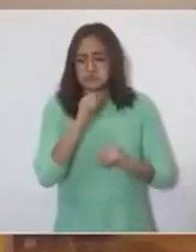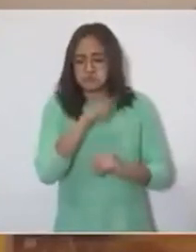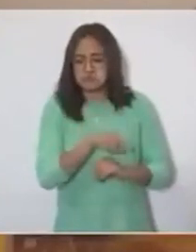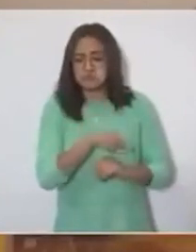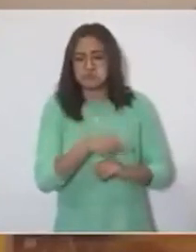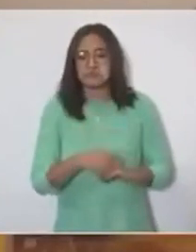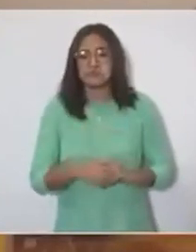a